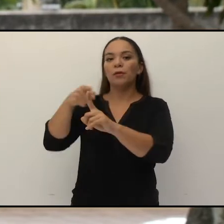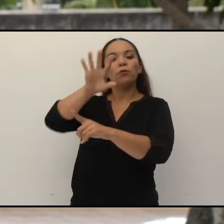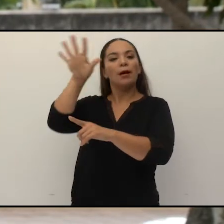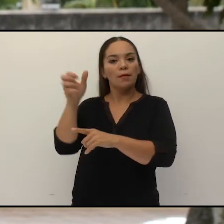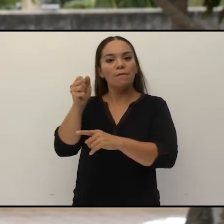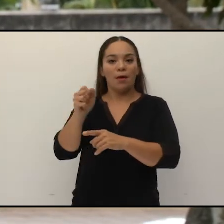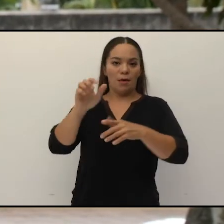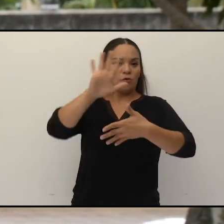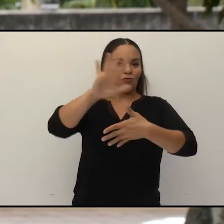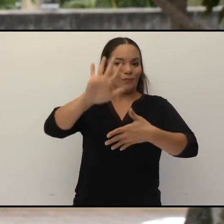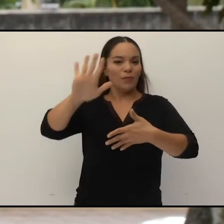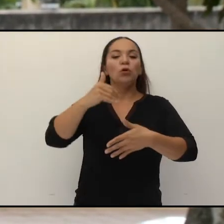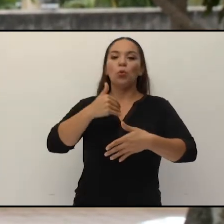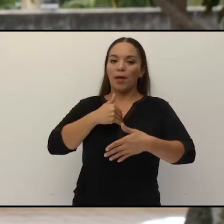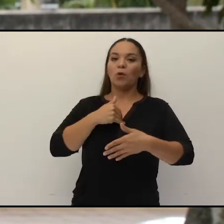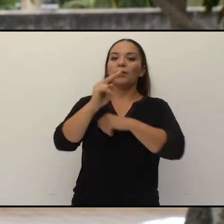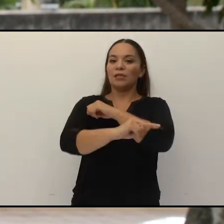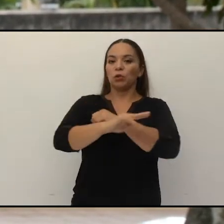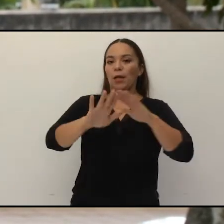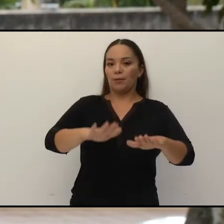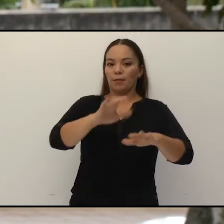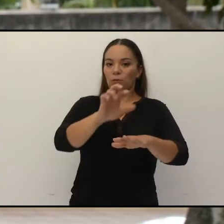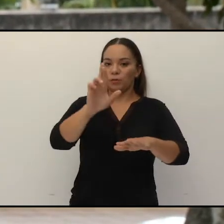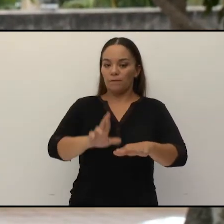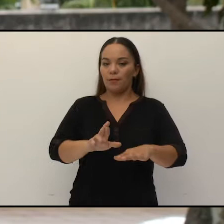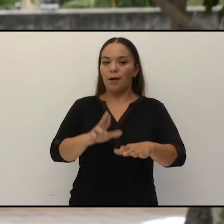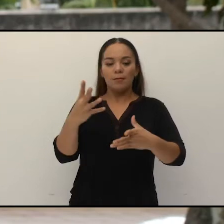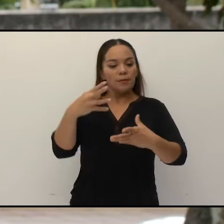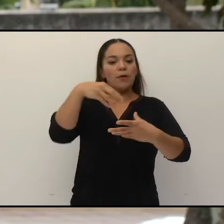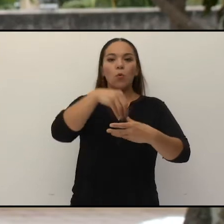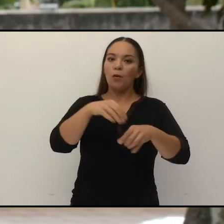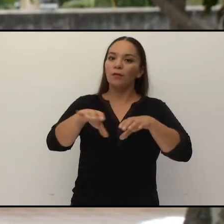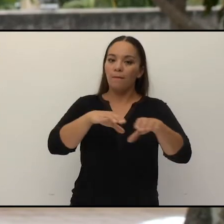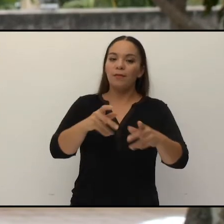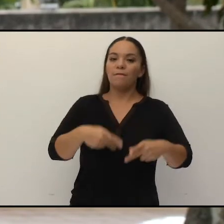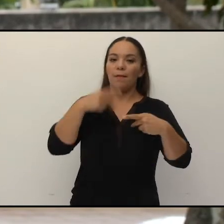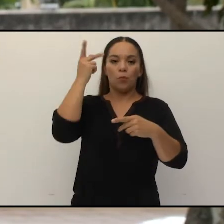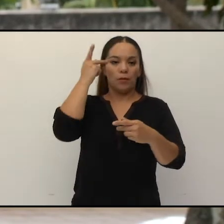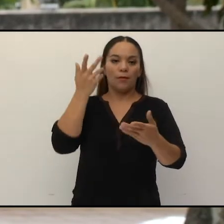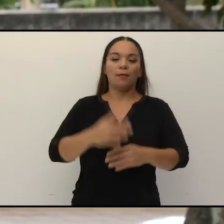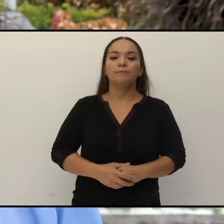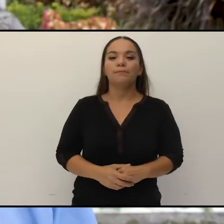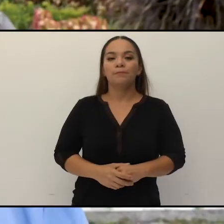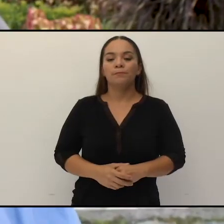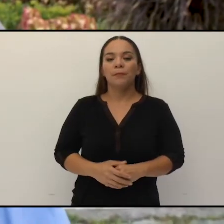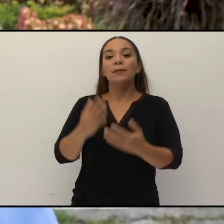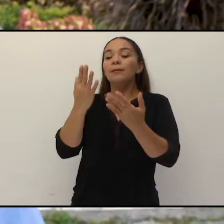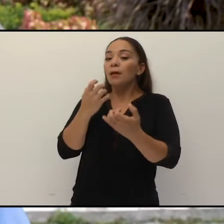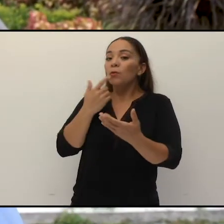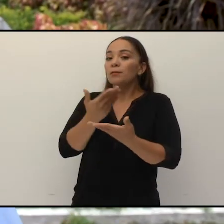algunos afrocaribeños obtuvieron la nacionalidad y se esforzaron por vincularse activamente en la vida política del país.